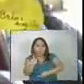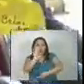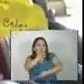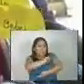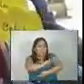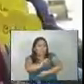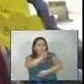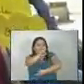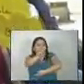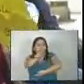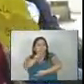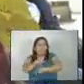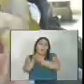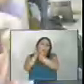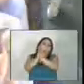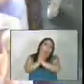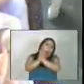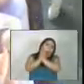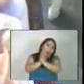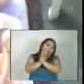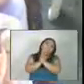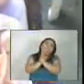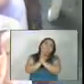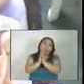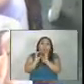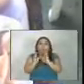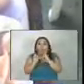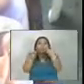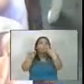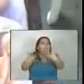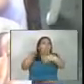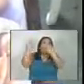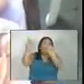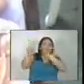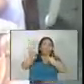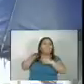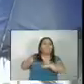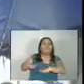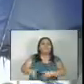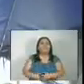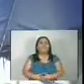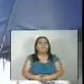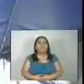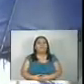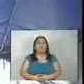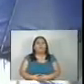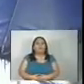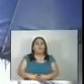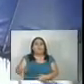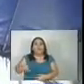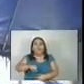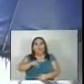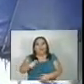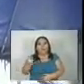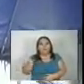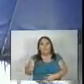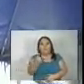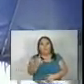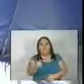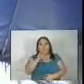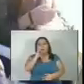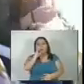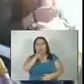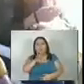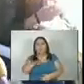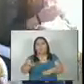de la persona por la que piden un milagro o el de quienes ya lo recibieron. Mientras que otros dicen que es